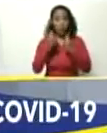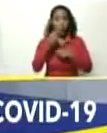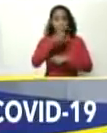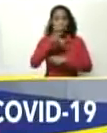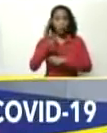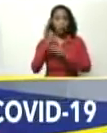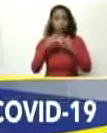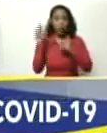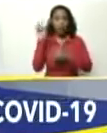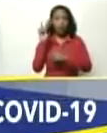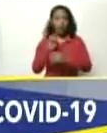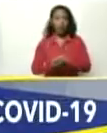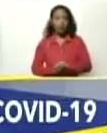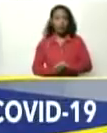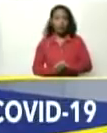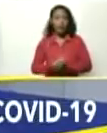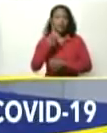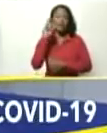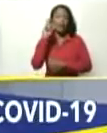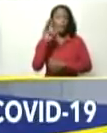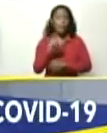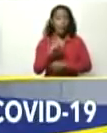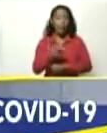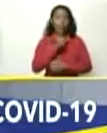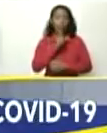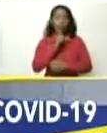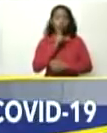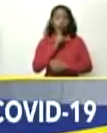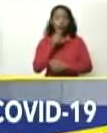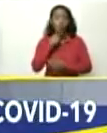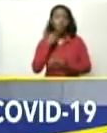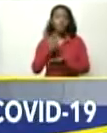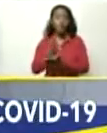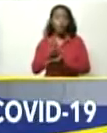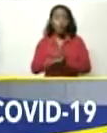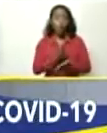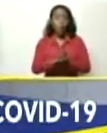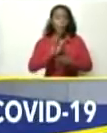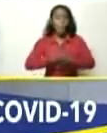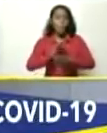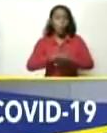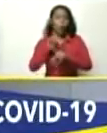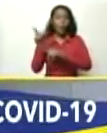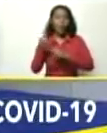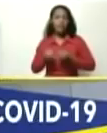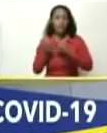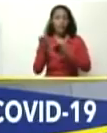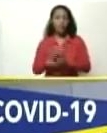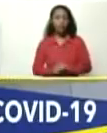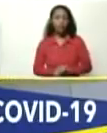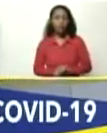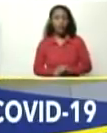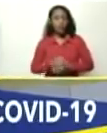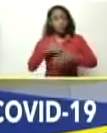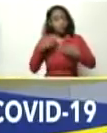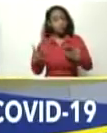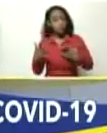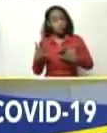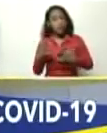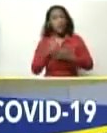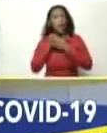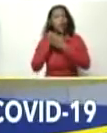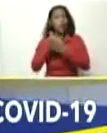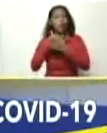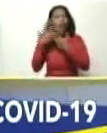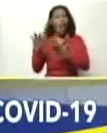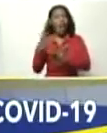casos en toda Venezuela y también las complicaciones y la mortalidad por esta enfermedad. ¿Qué está ayudando a